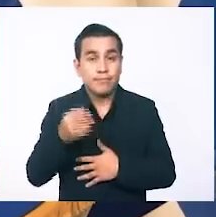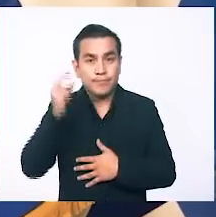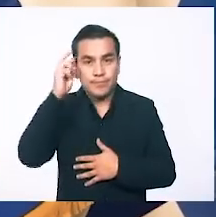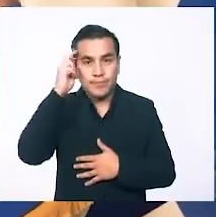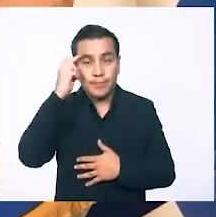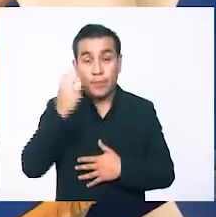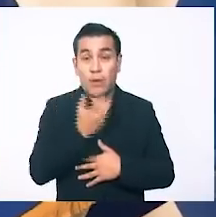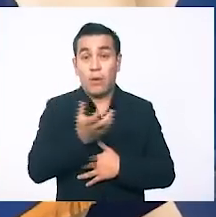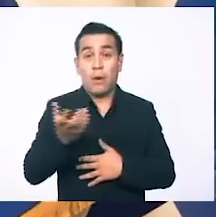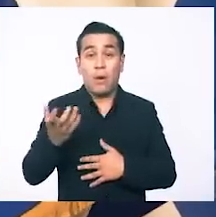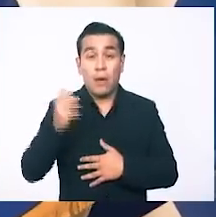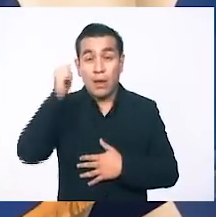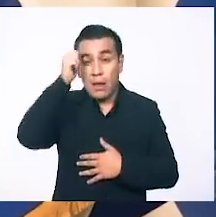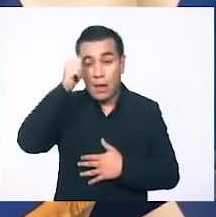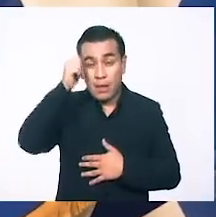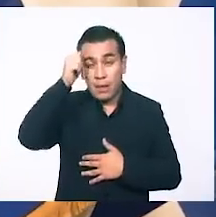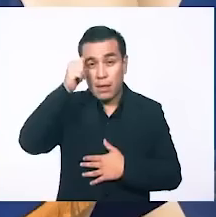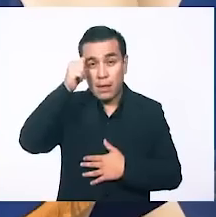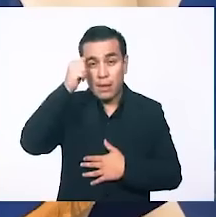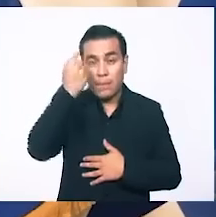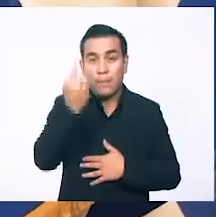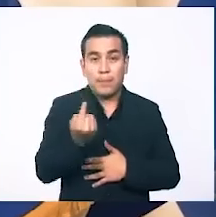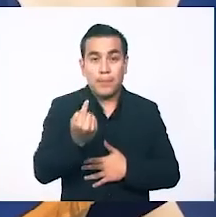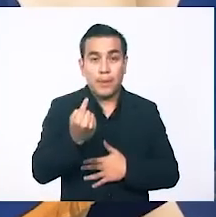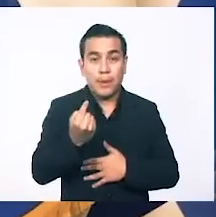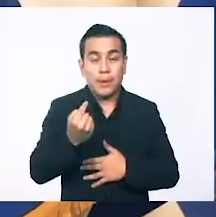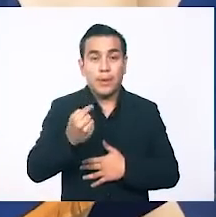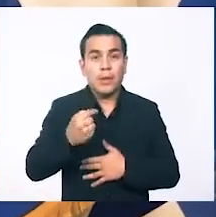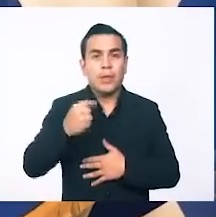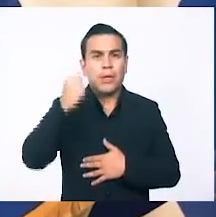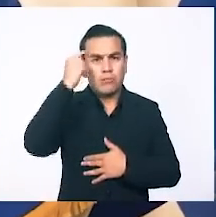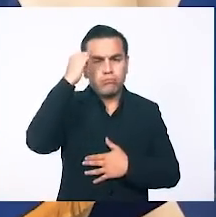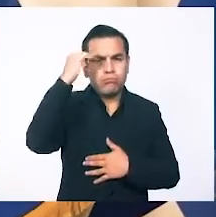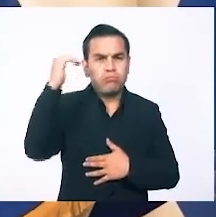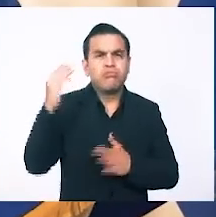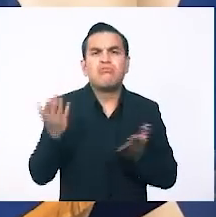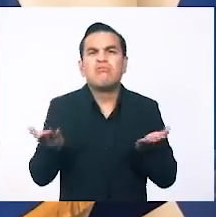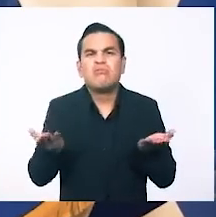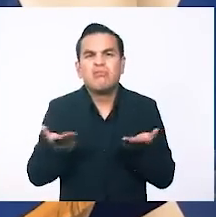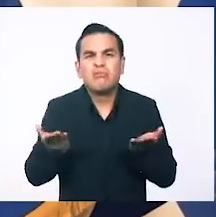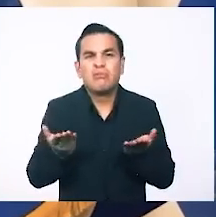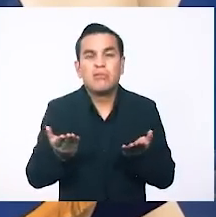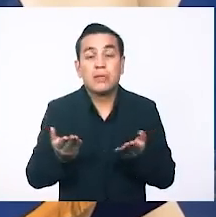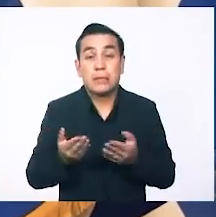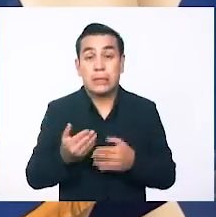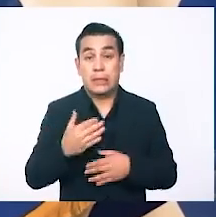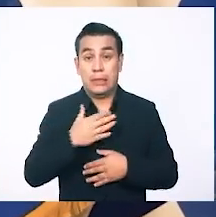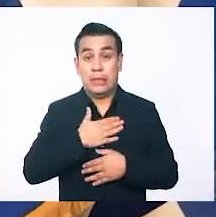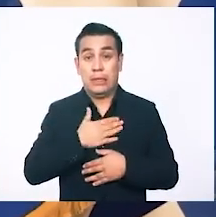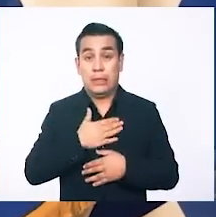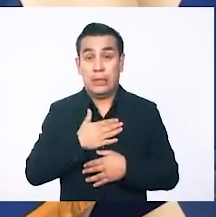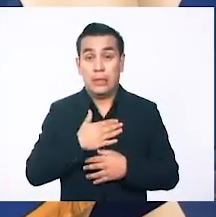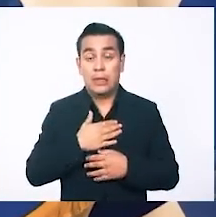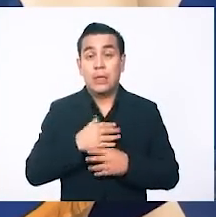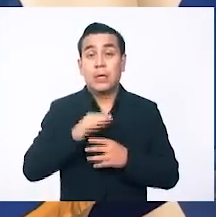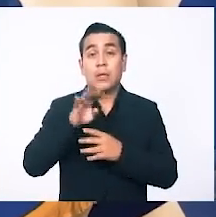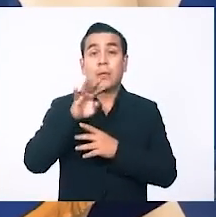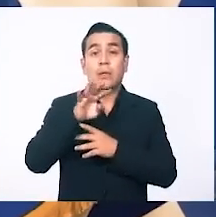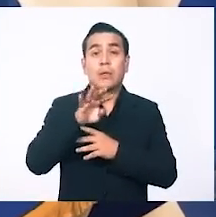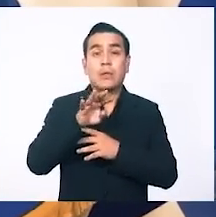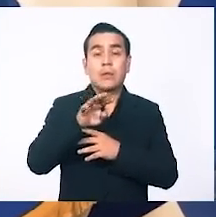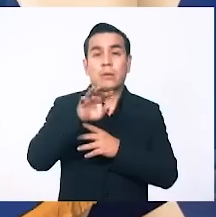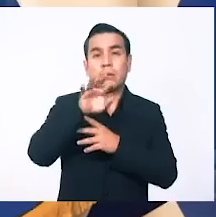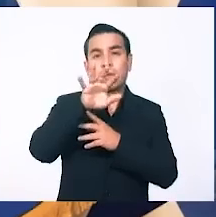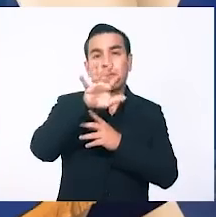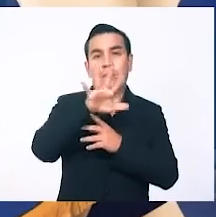de acuerdo a todos los analistas políticos, y ustedes los escucharon desfilar en todas las entrevistas, obtener la mayoría simple, es decir, la mitad